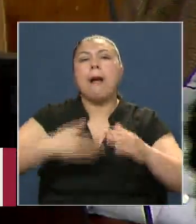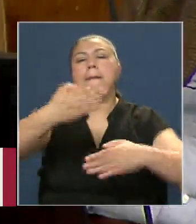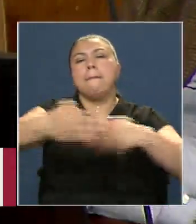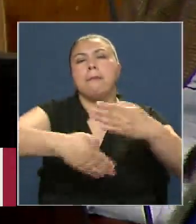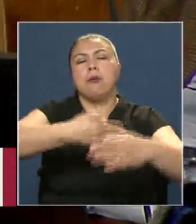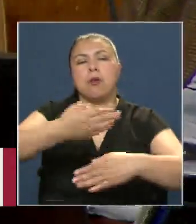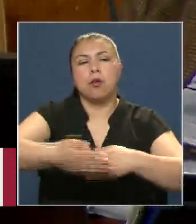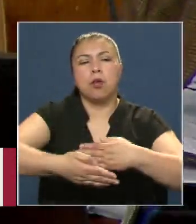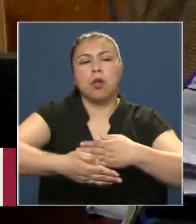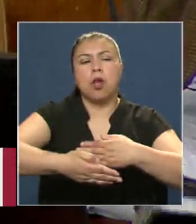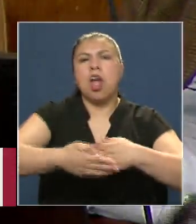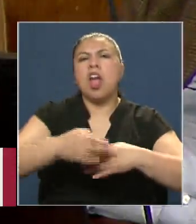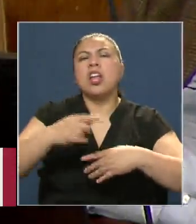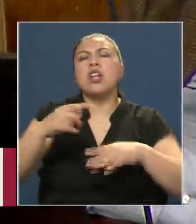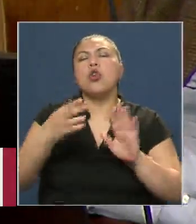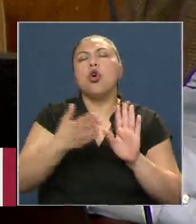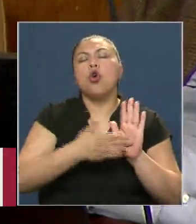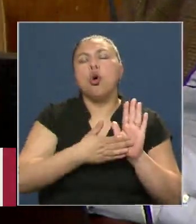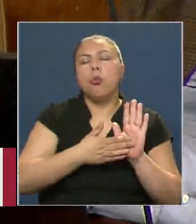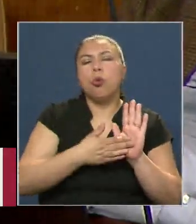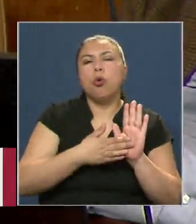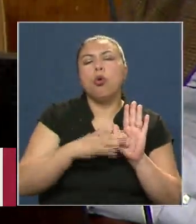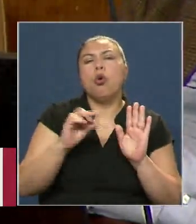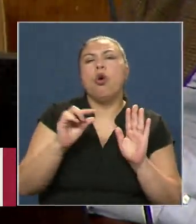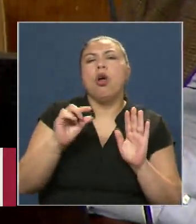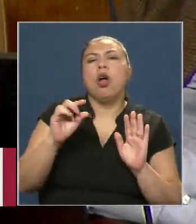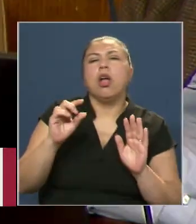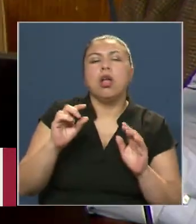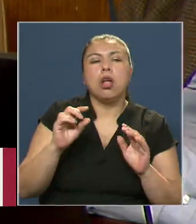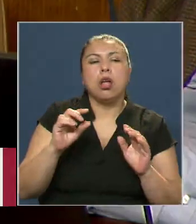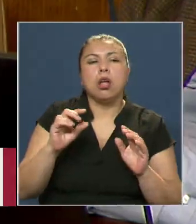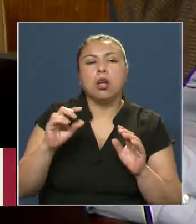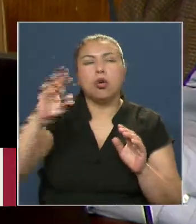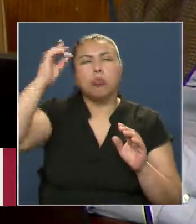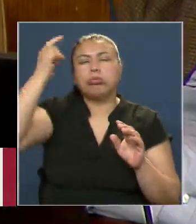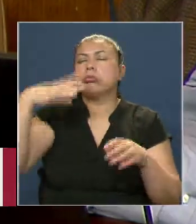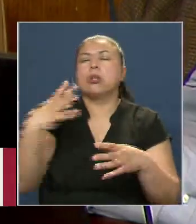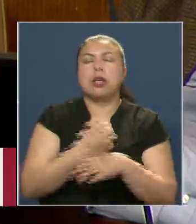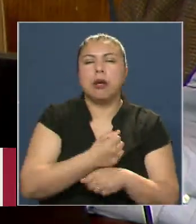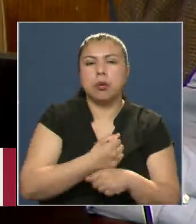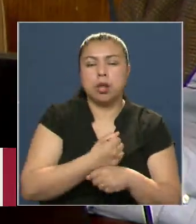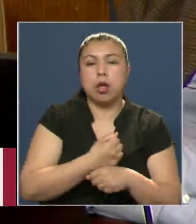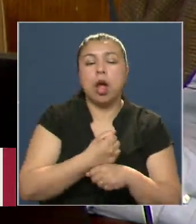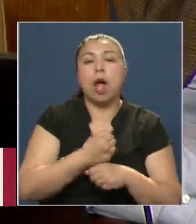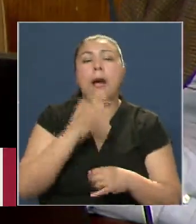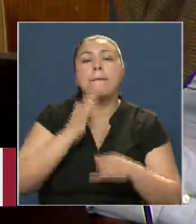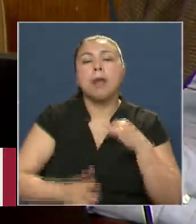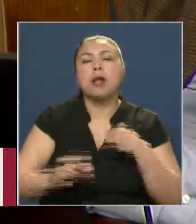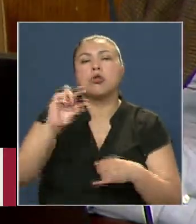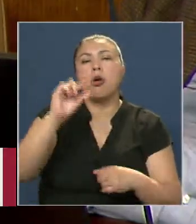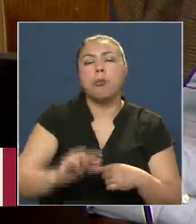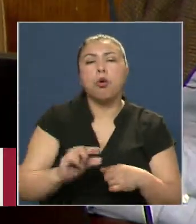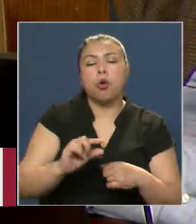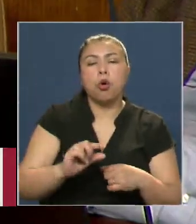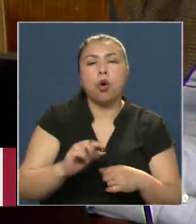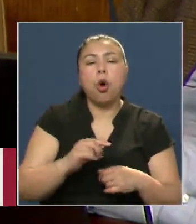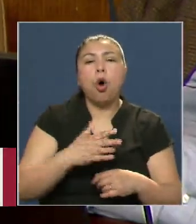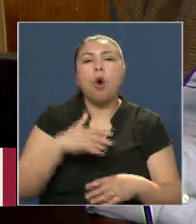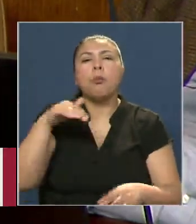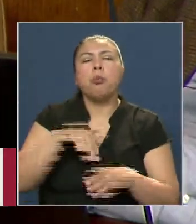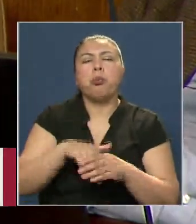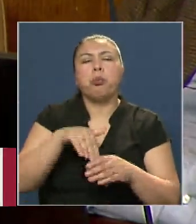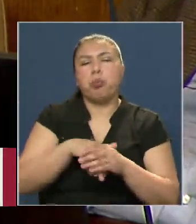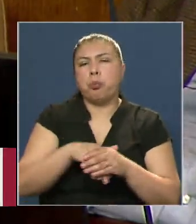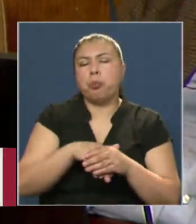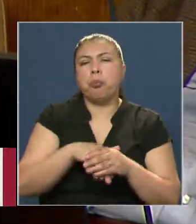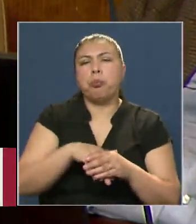forma improvisada, no digo en forma improvisada, pero sí al corto y mediano plazo por un tema electoral o lo que